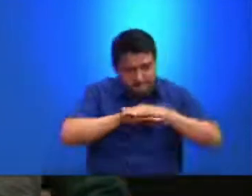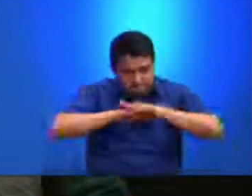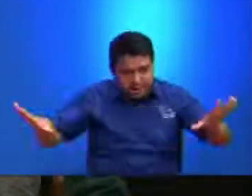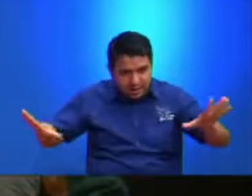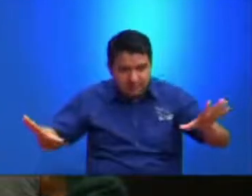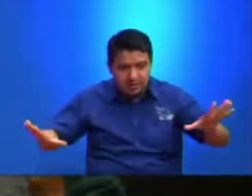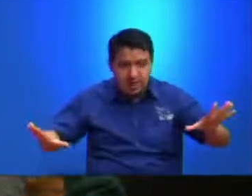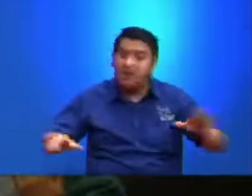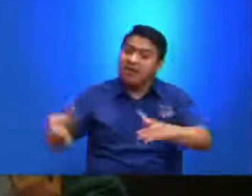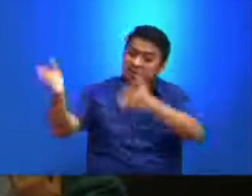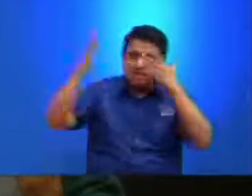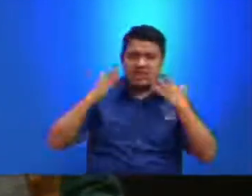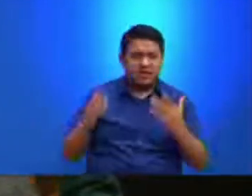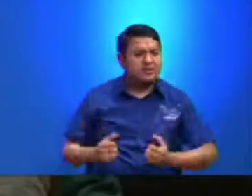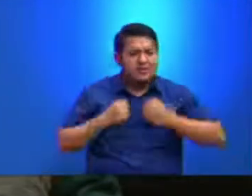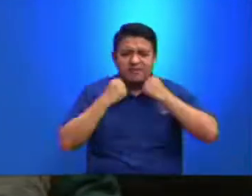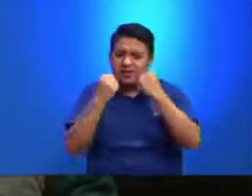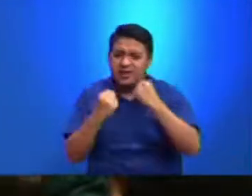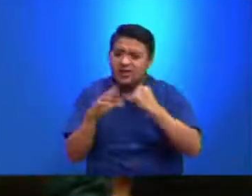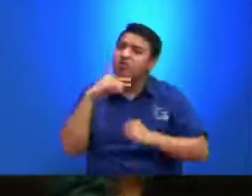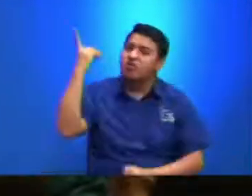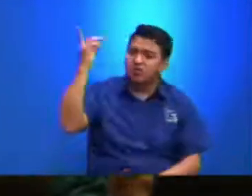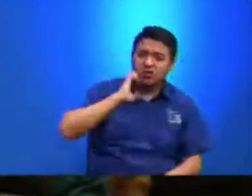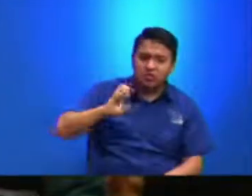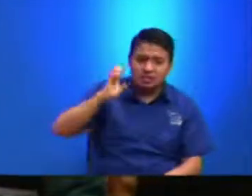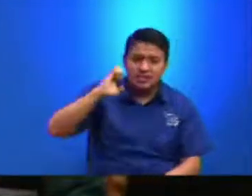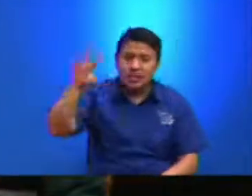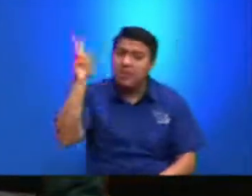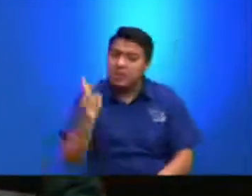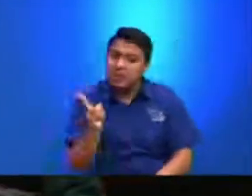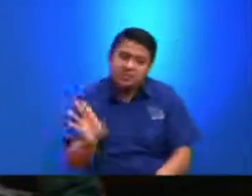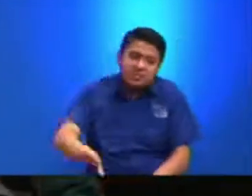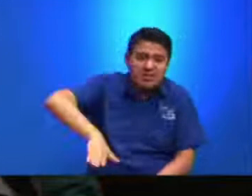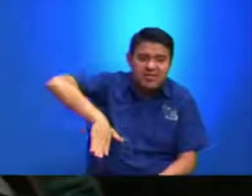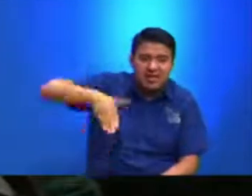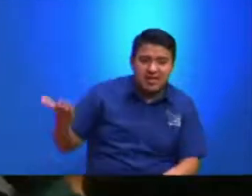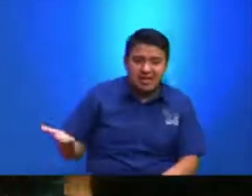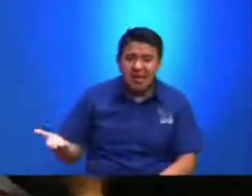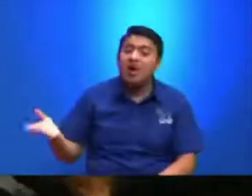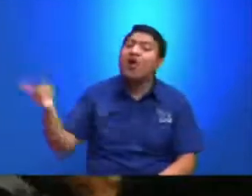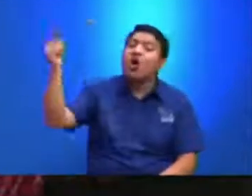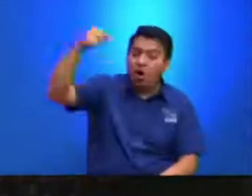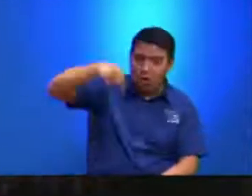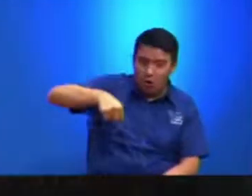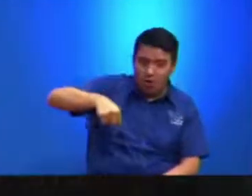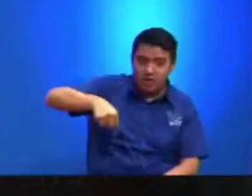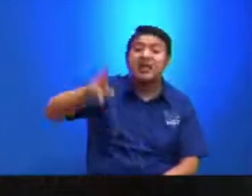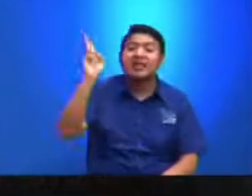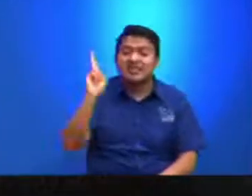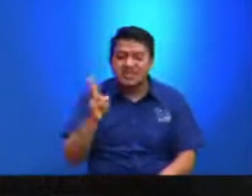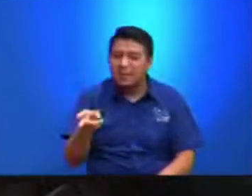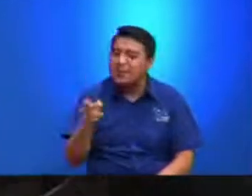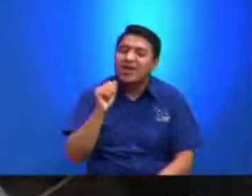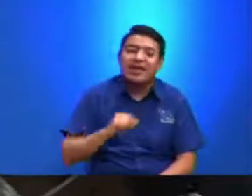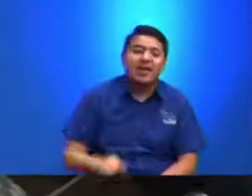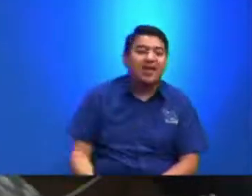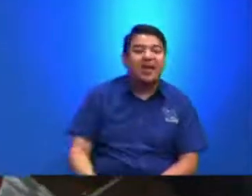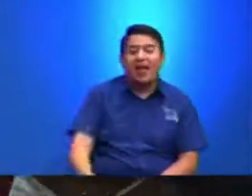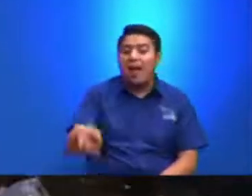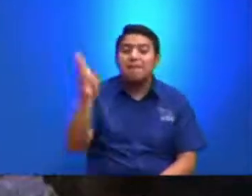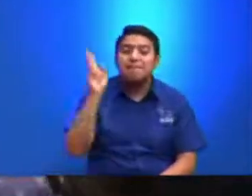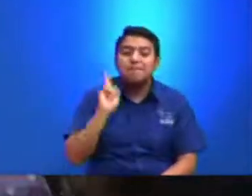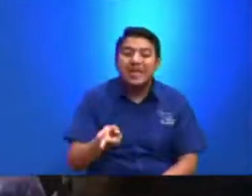pasado, puesto que eres un Dios eterno de ayer, de hoy y por la eternidad de